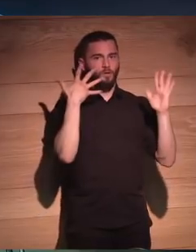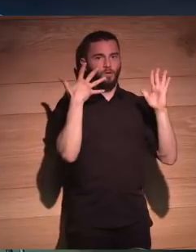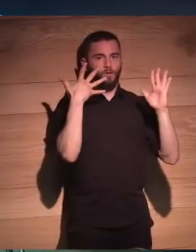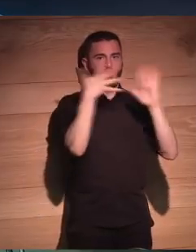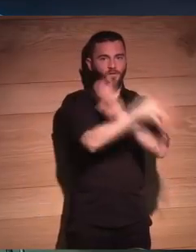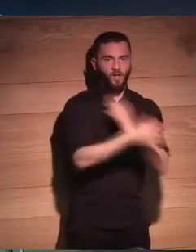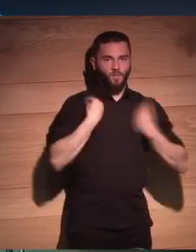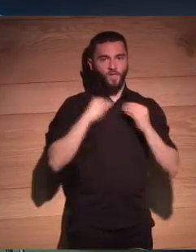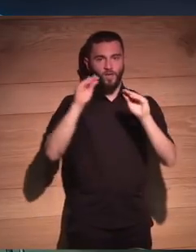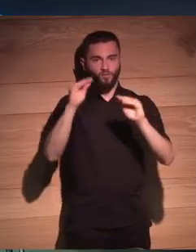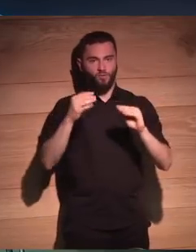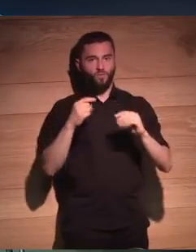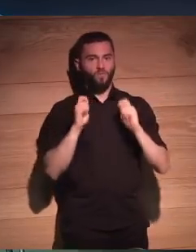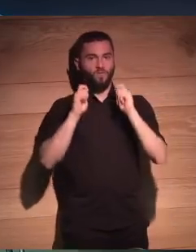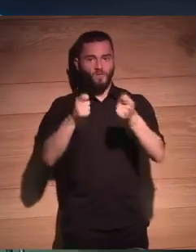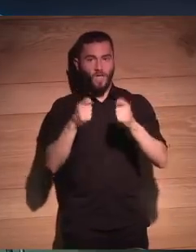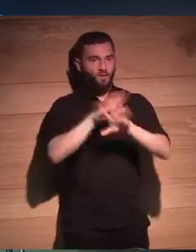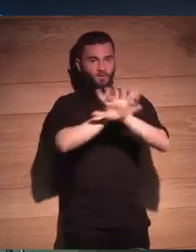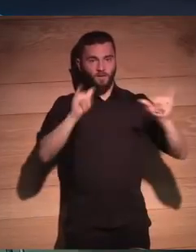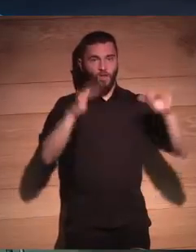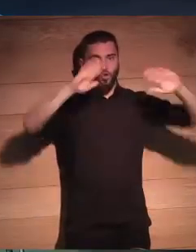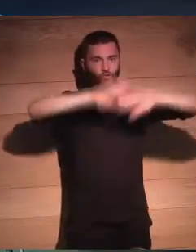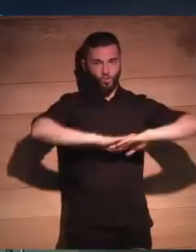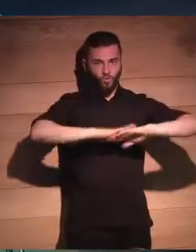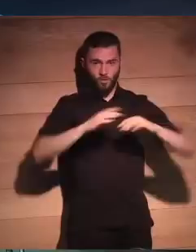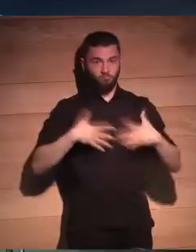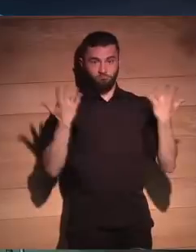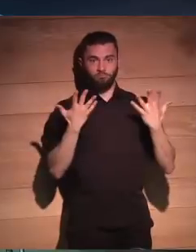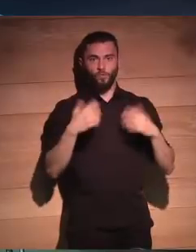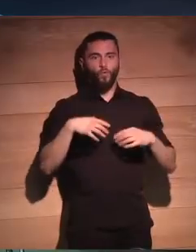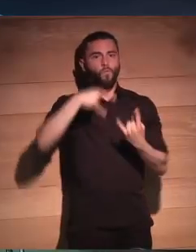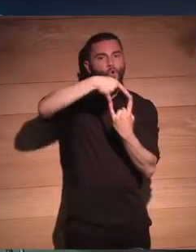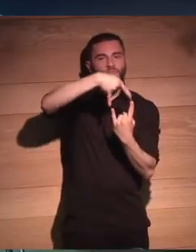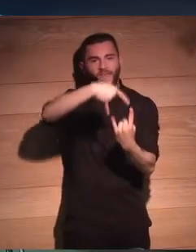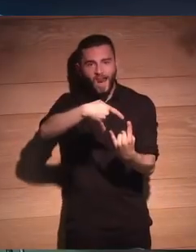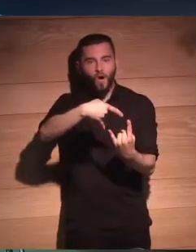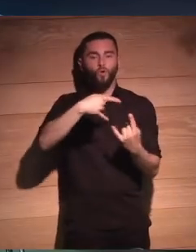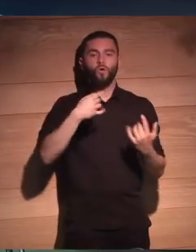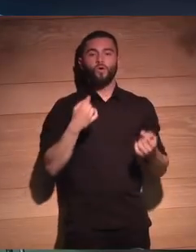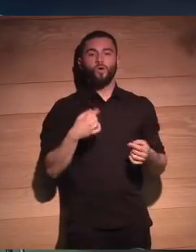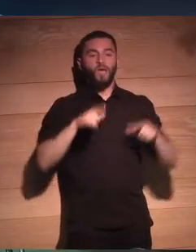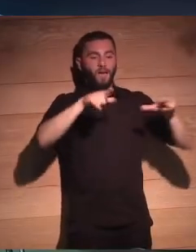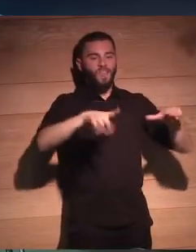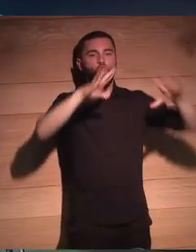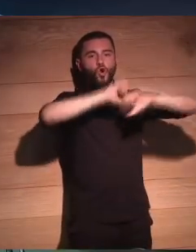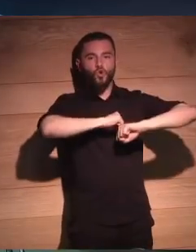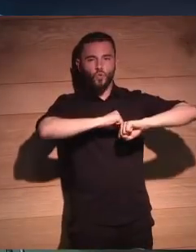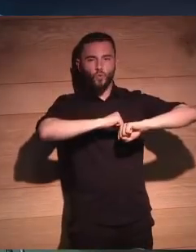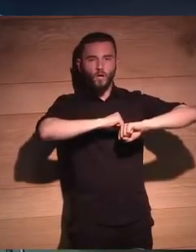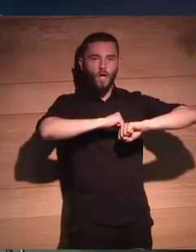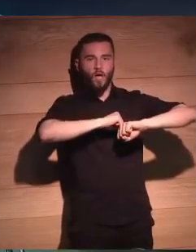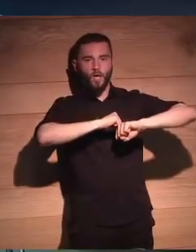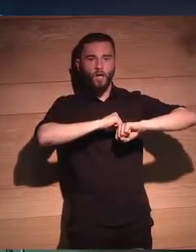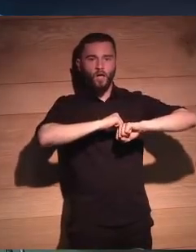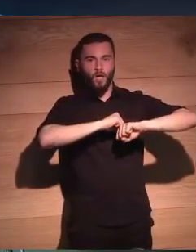nocturno. Y luego, de repente, él ve cómo se filtra un murciélago en una habitación oscura de donde se